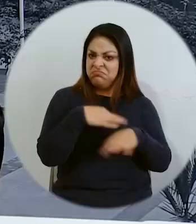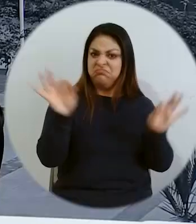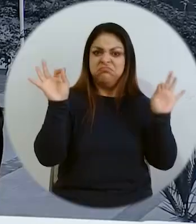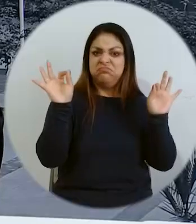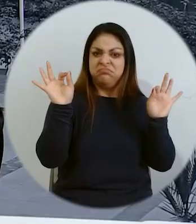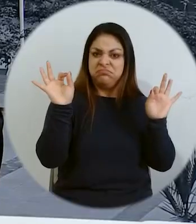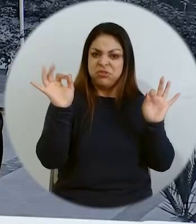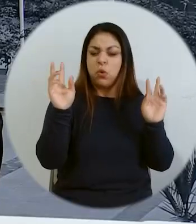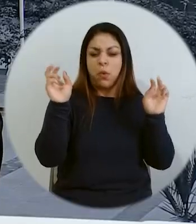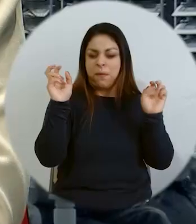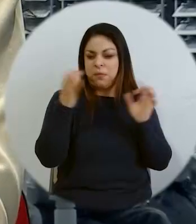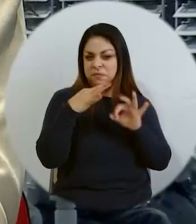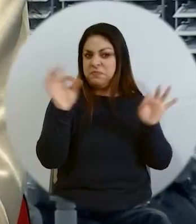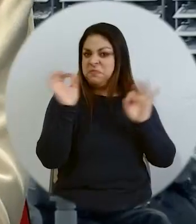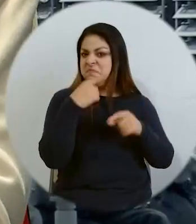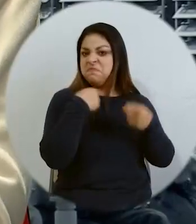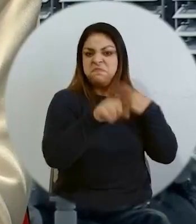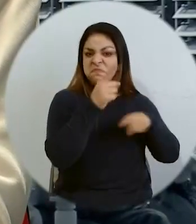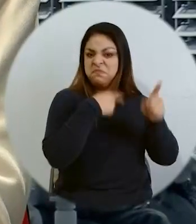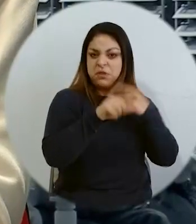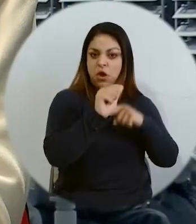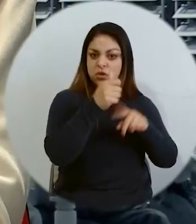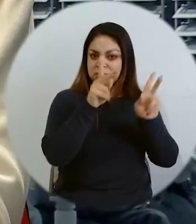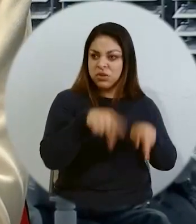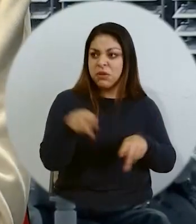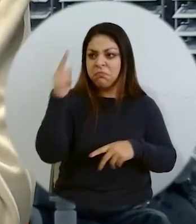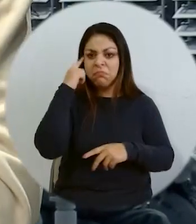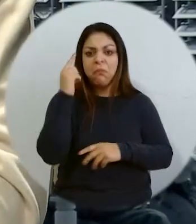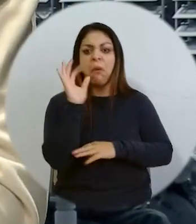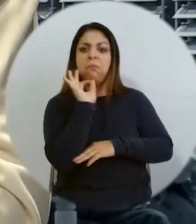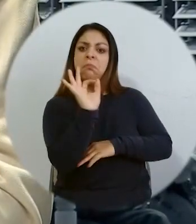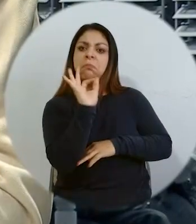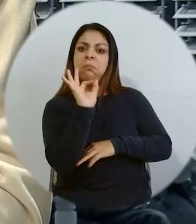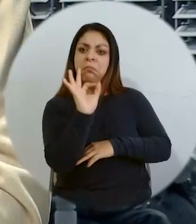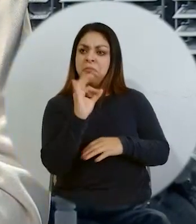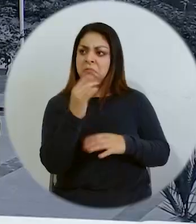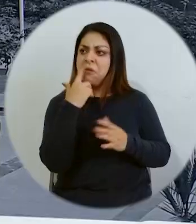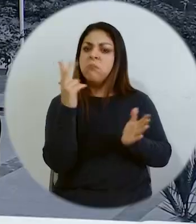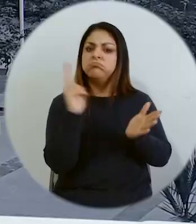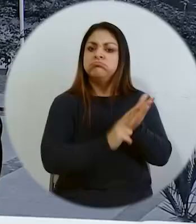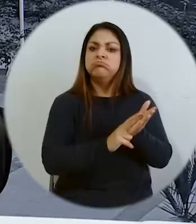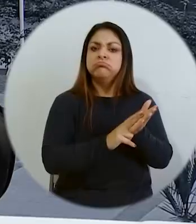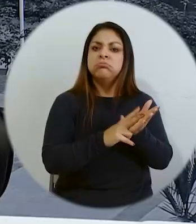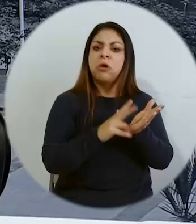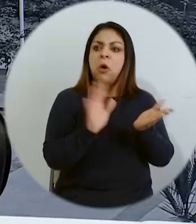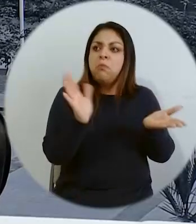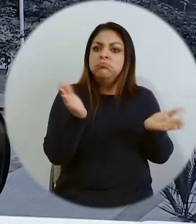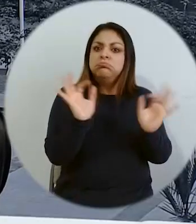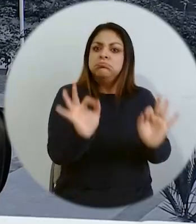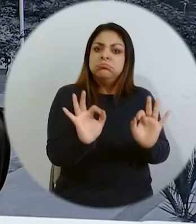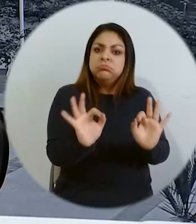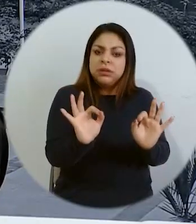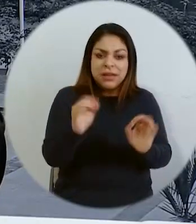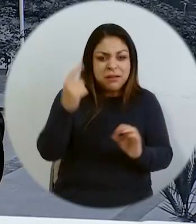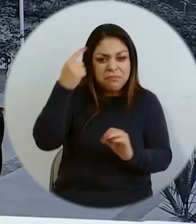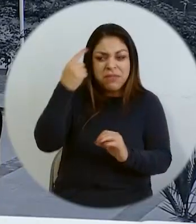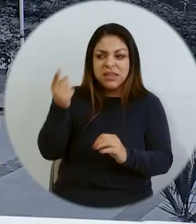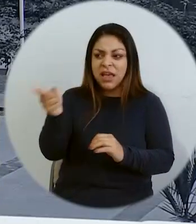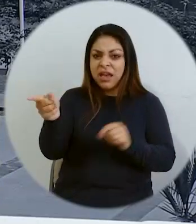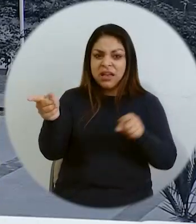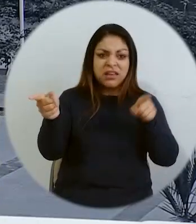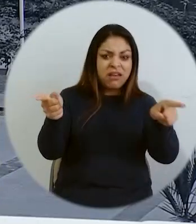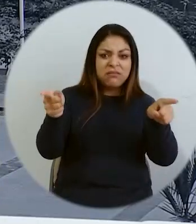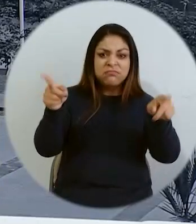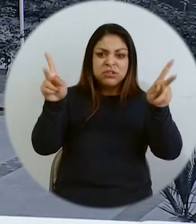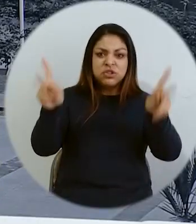gratuitamente a otras personas, cuando se legitima o se ve como viable socialmente el que si tengo un